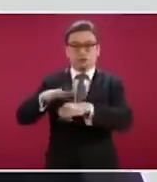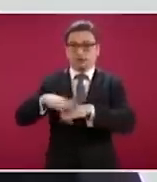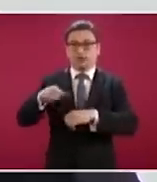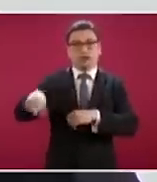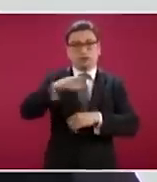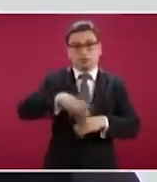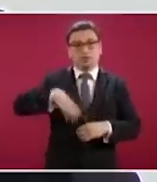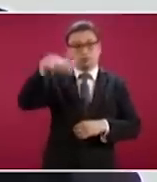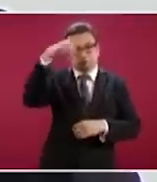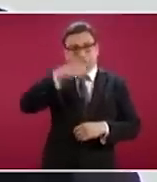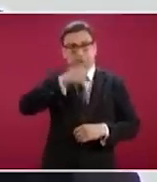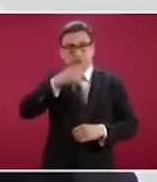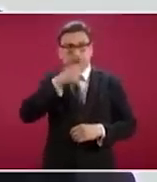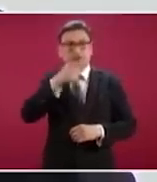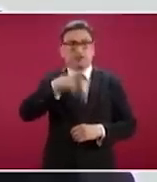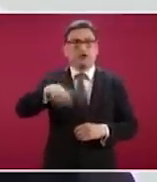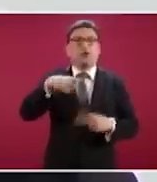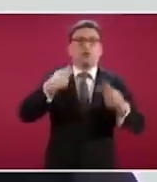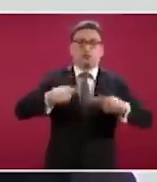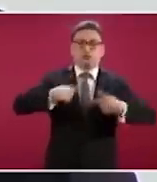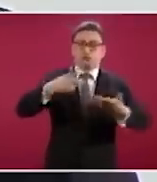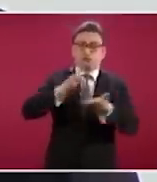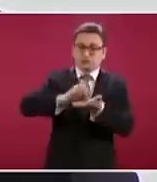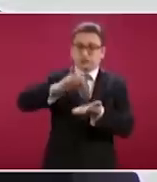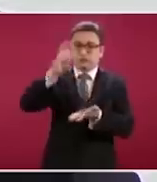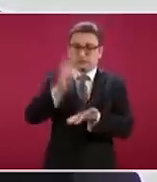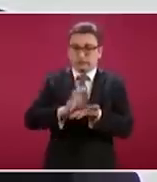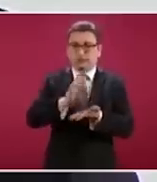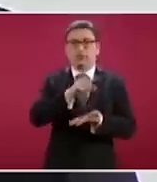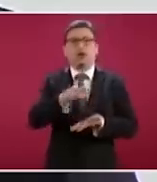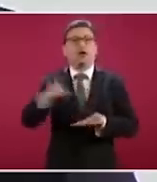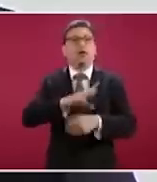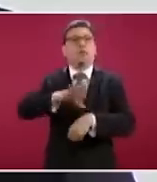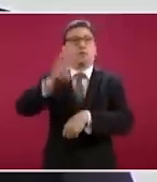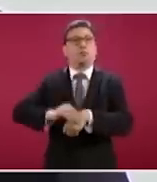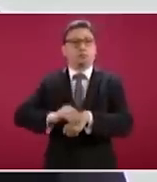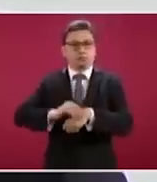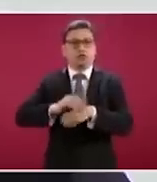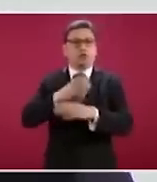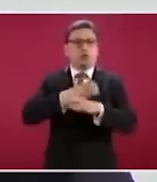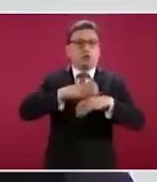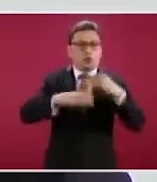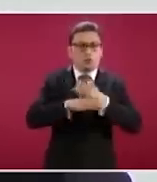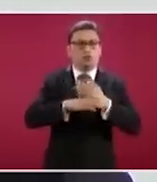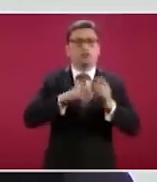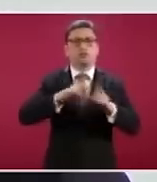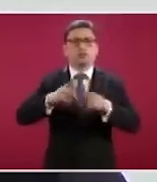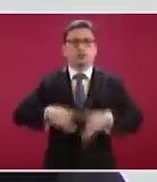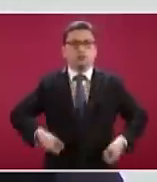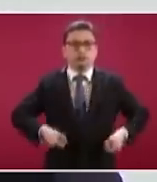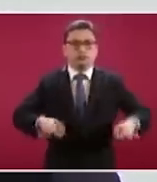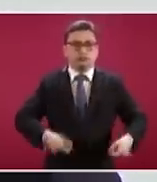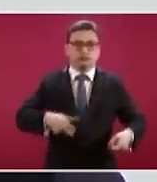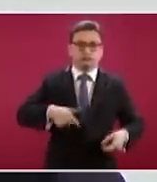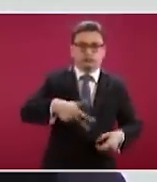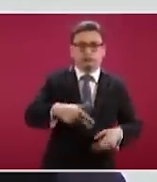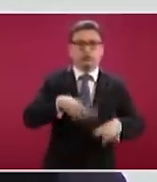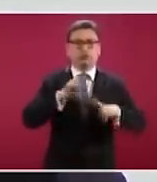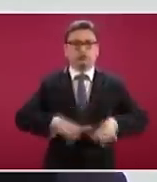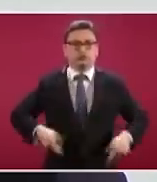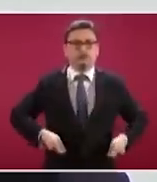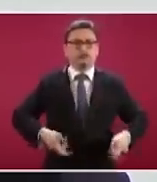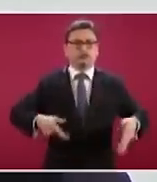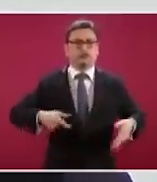adultos mayores, para personas con discapacidad, es permitido que ingresen artículos tales como andaderas, sillas de